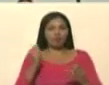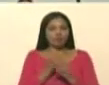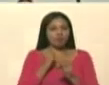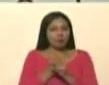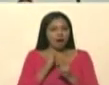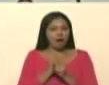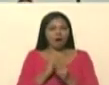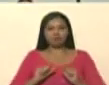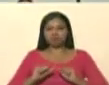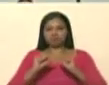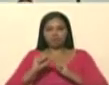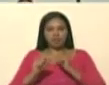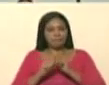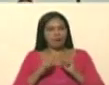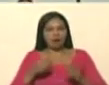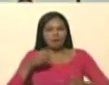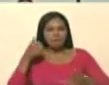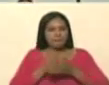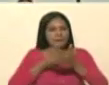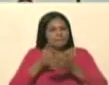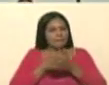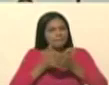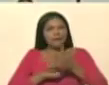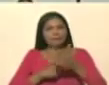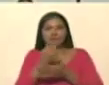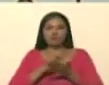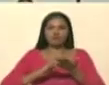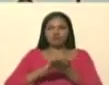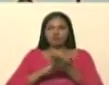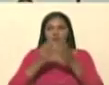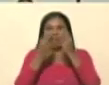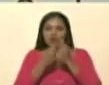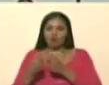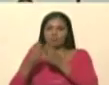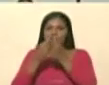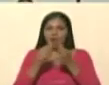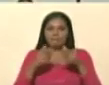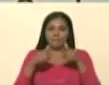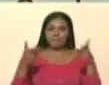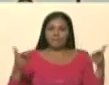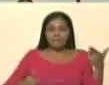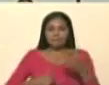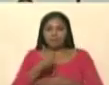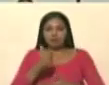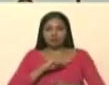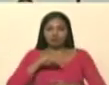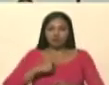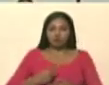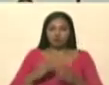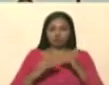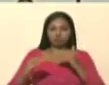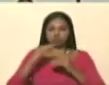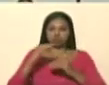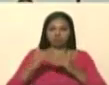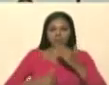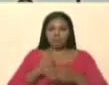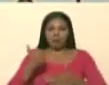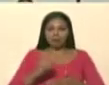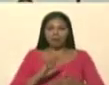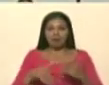perseverando en el empeño de la recuperación económica de la expansión económica en lo macro